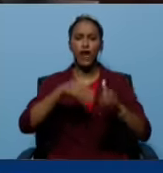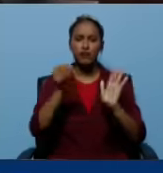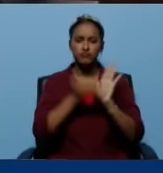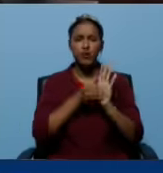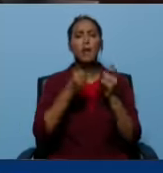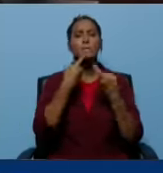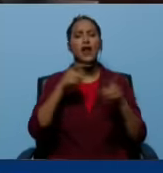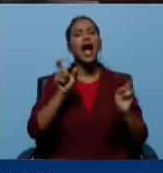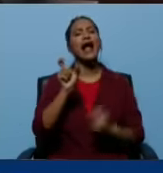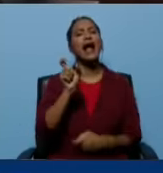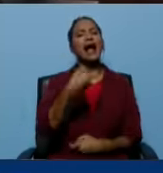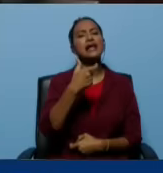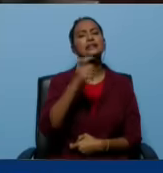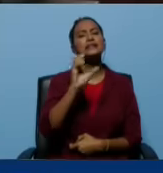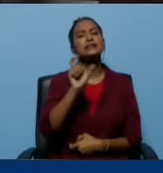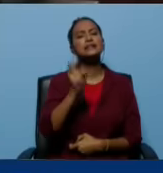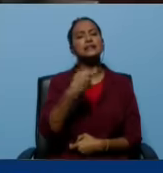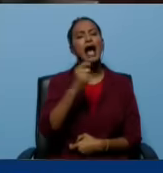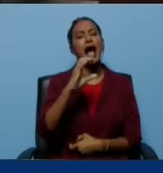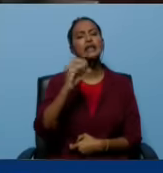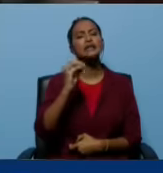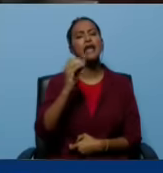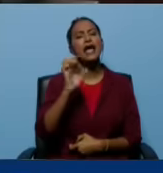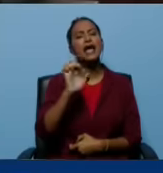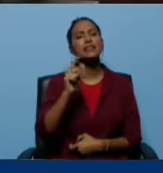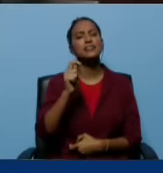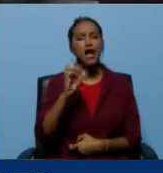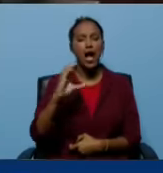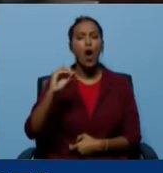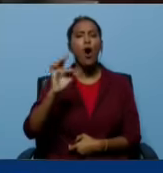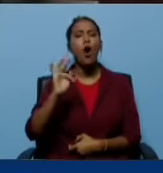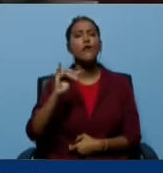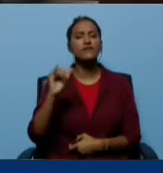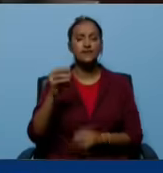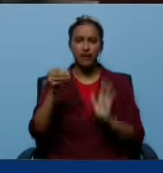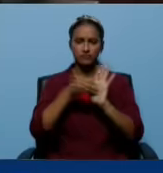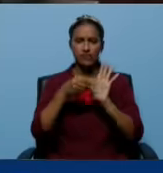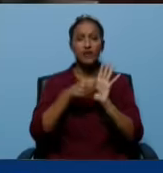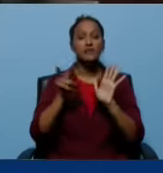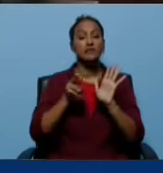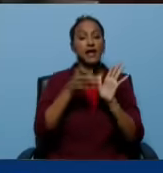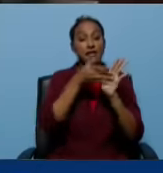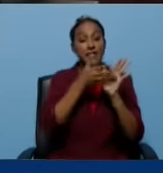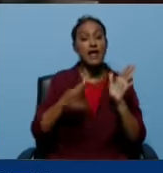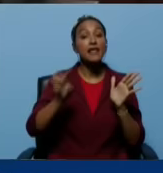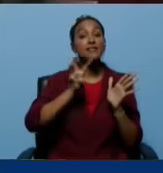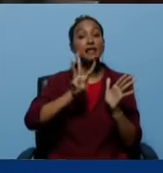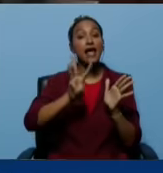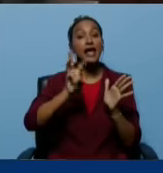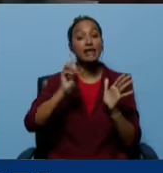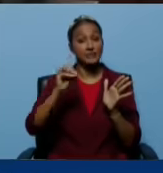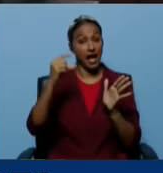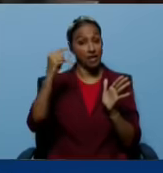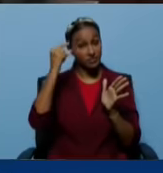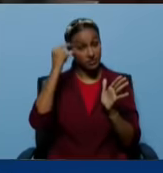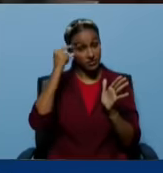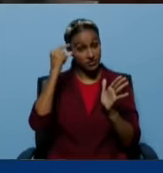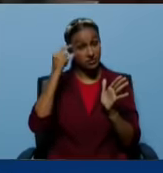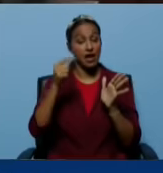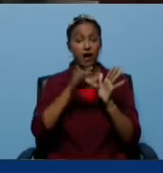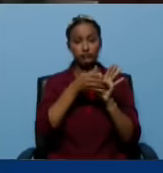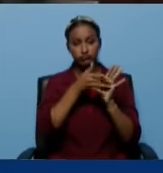la República Bolivariana de Venezuela dentro de los 30 días siguientes a la proclamación de